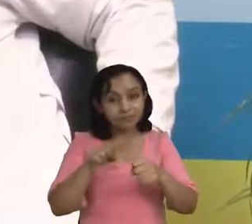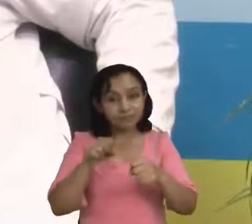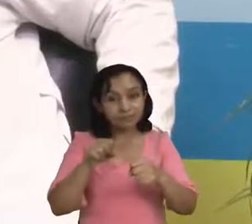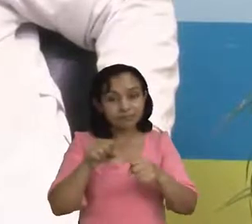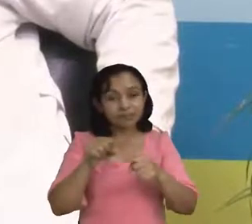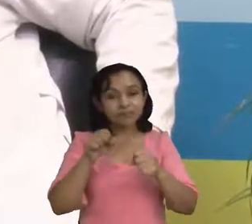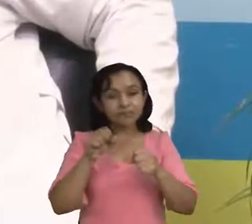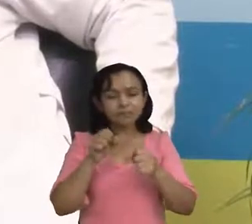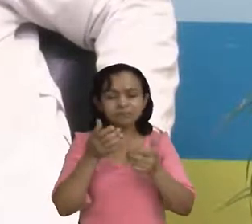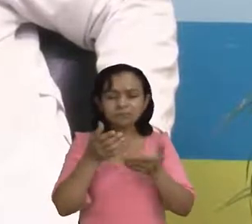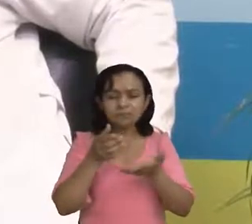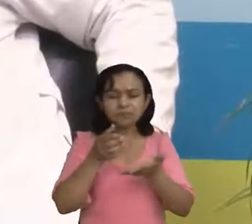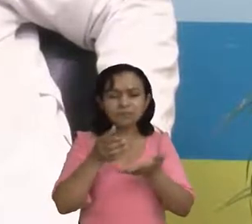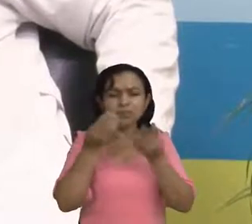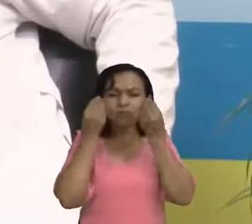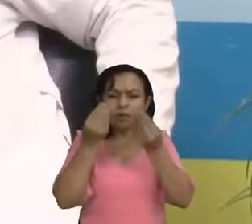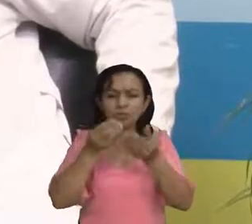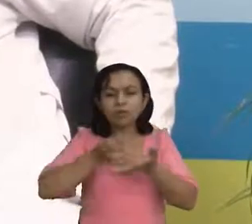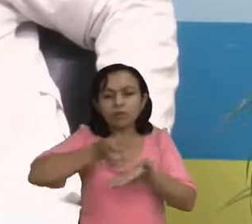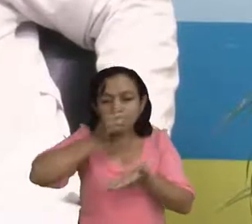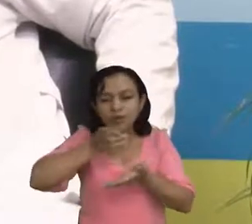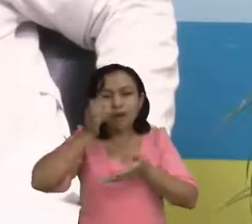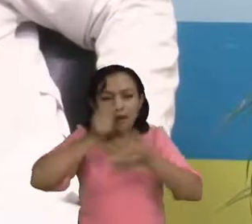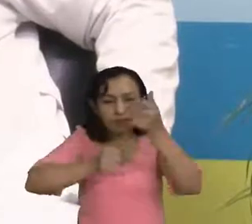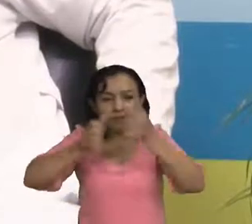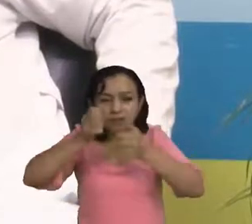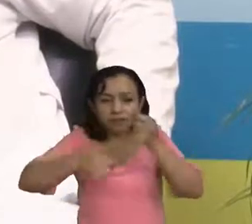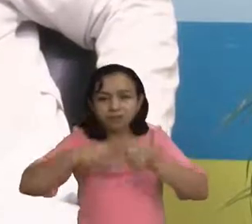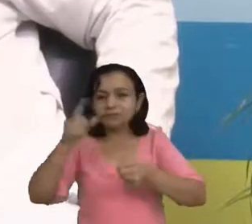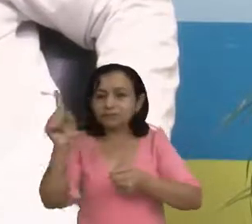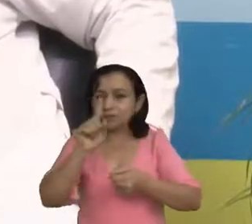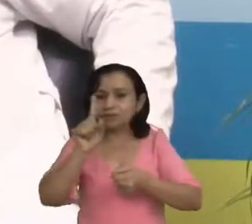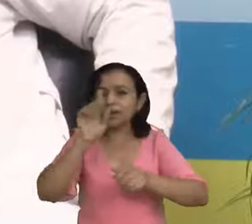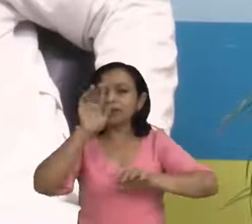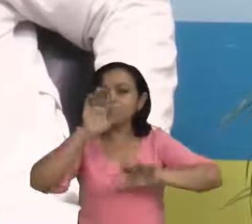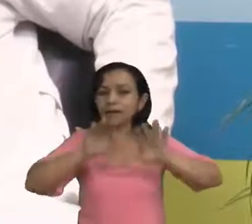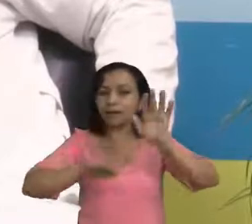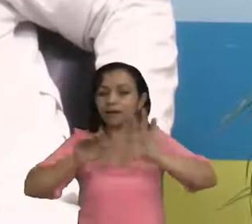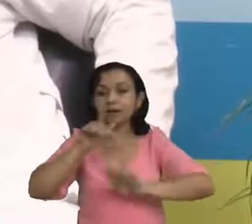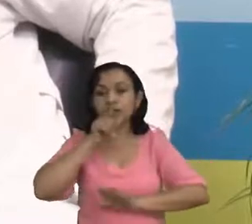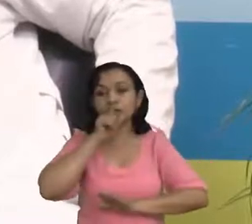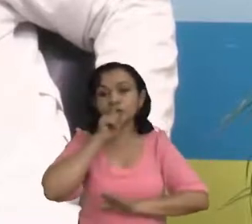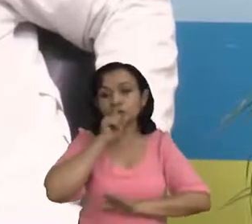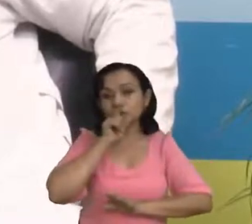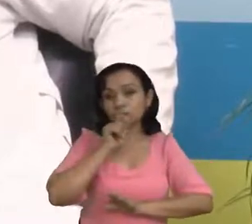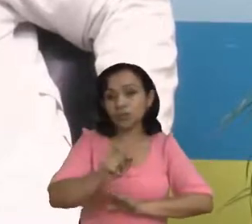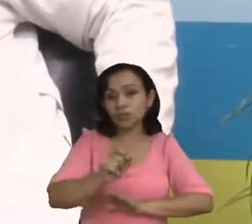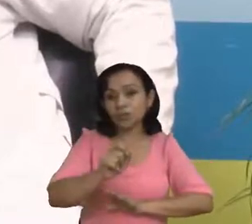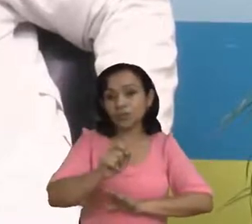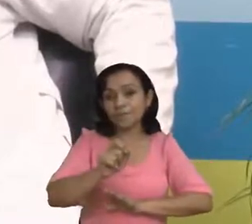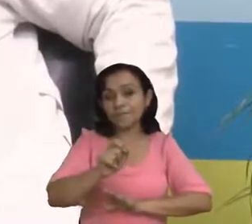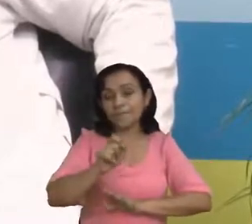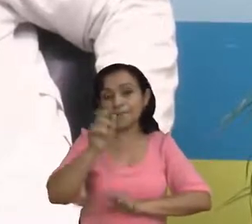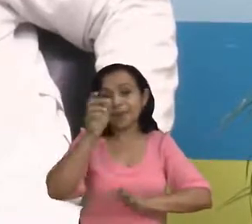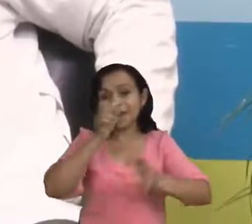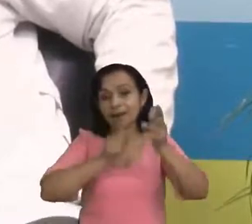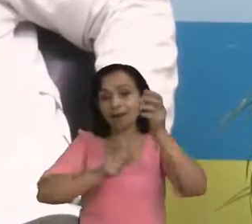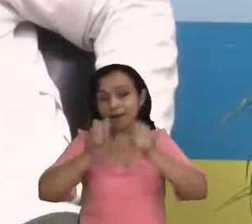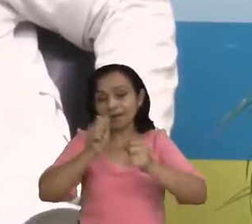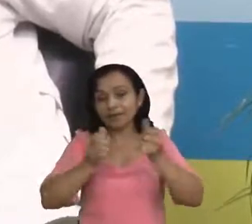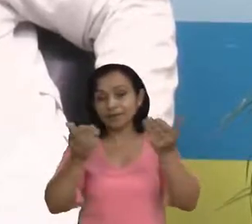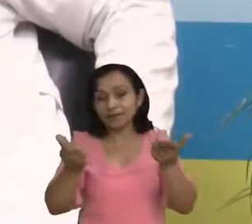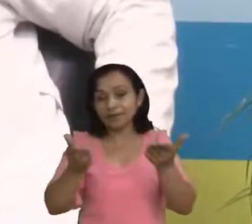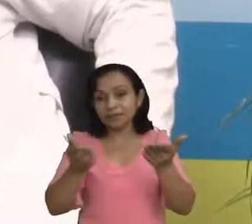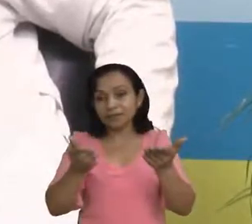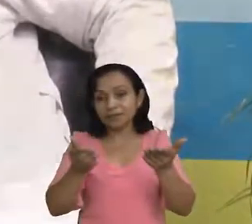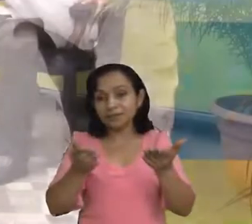con moderación, nada con exceso. Pero eso sí, por ejemplo, si les gusta bastante, por ejemplo, la leche o sus derivados, entonces